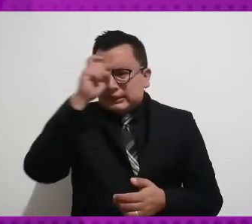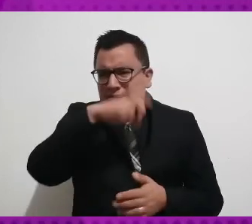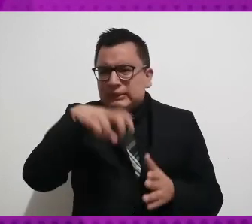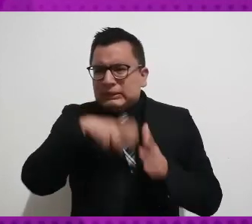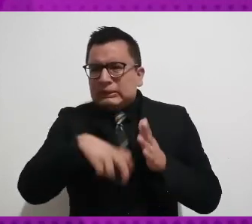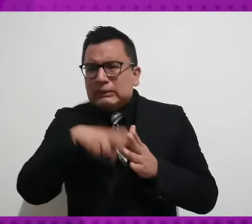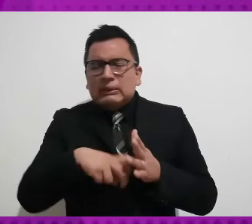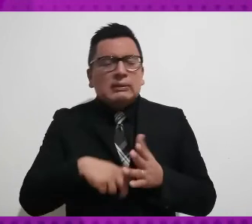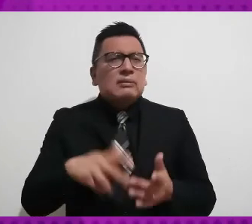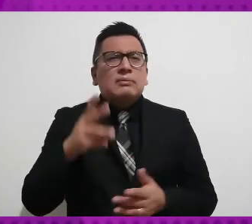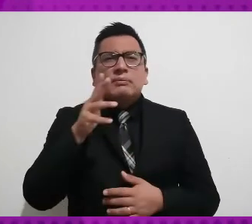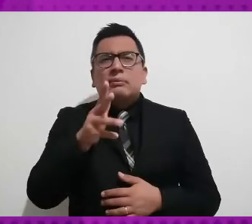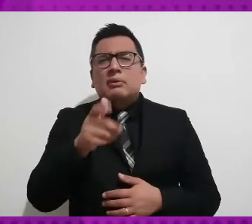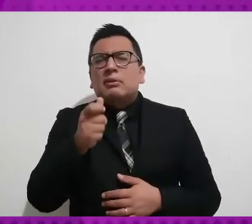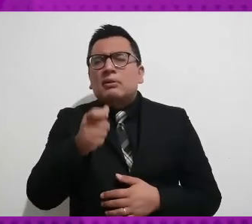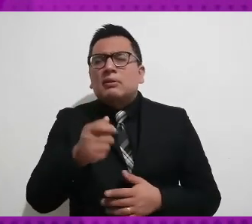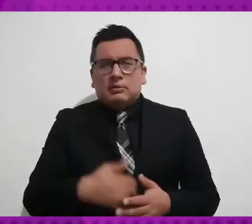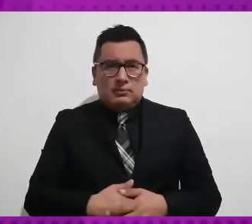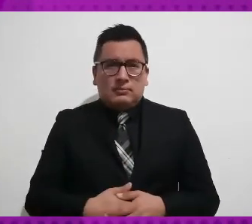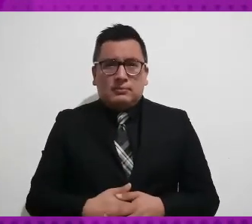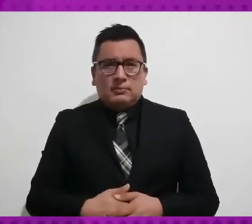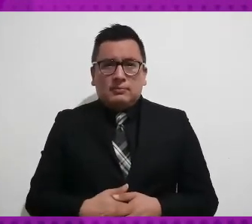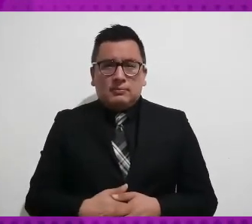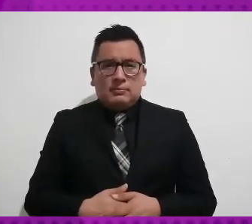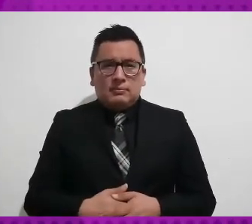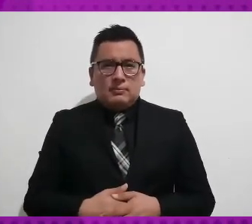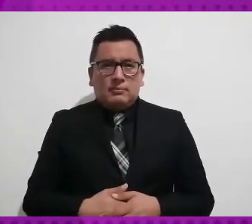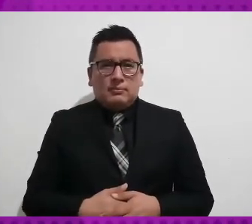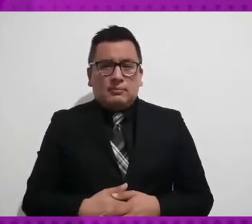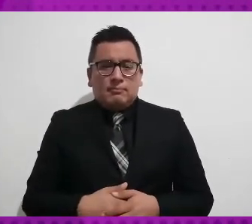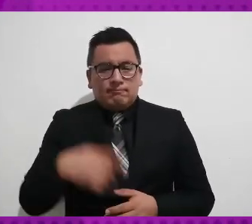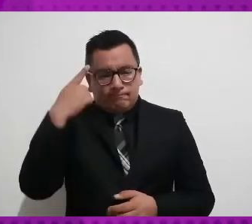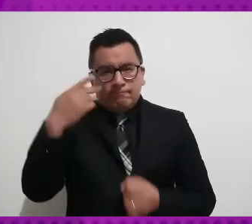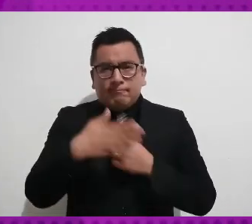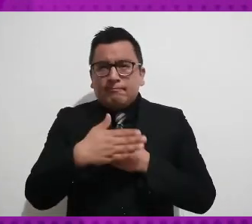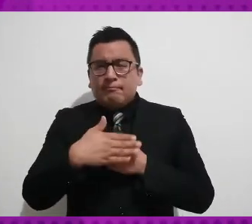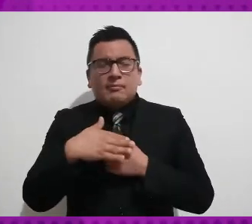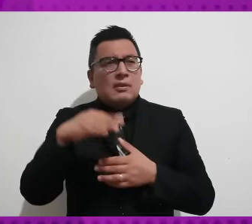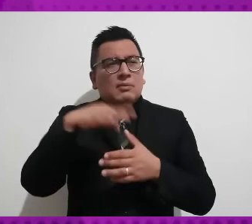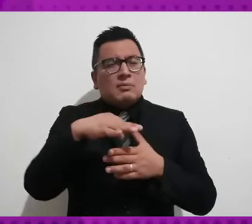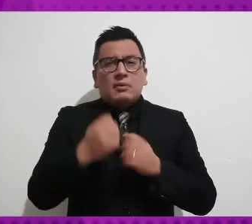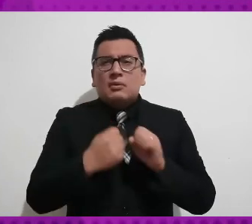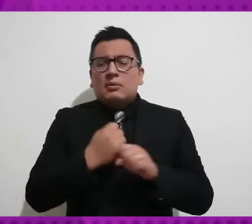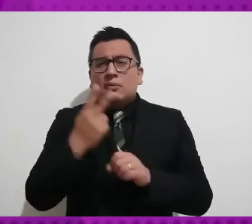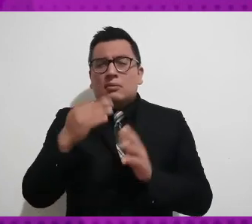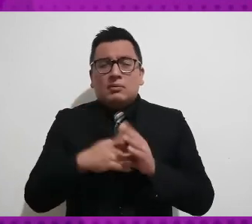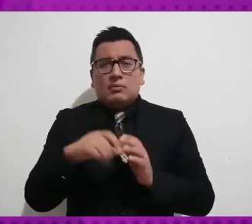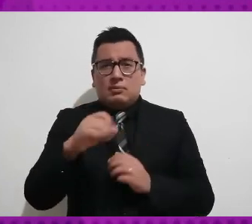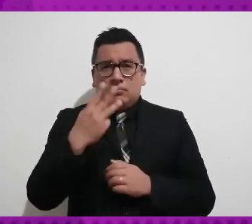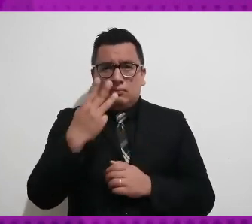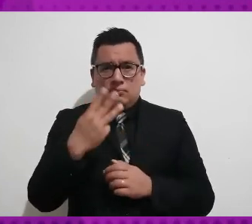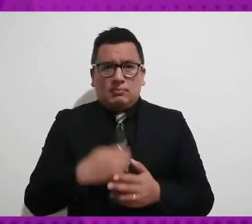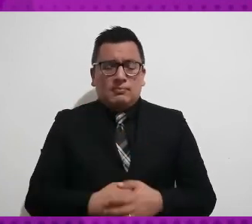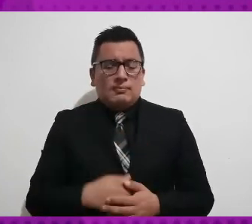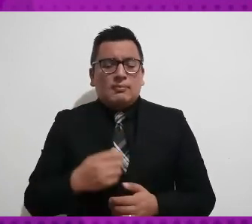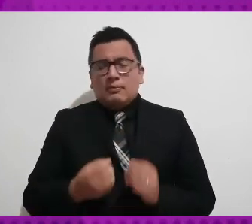que va a enfrentar la institución, quienes integren el Consejo General, para el próximo proceso electoral del 2023,